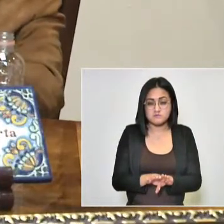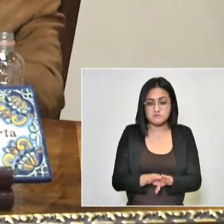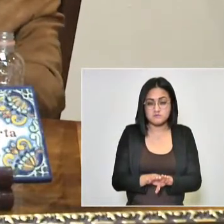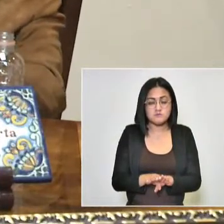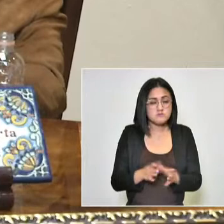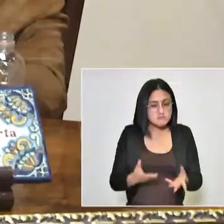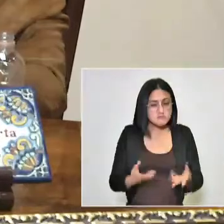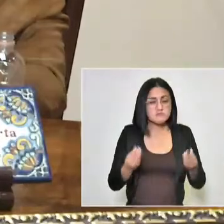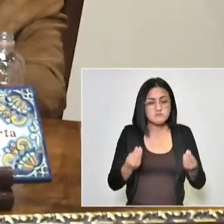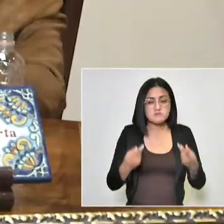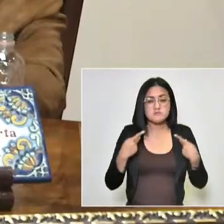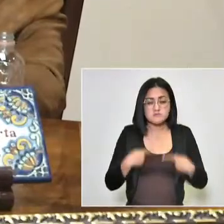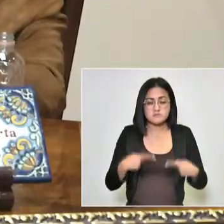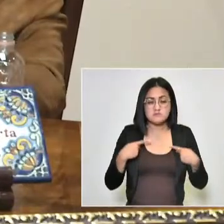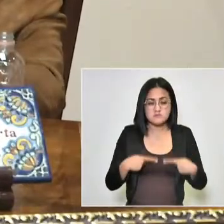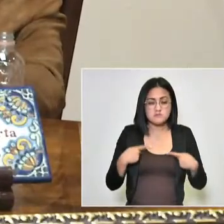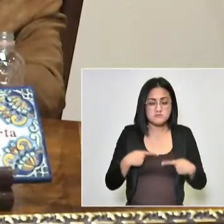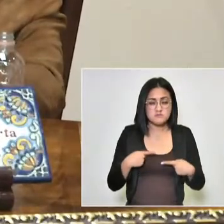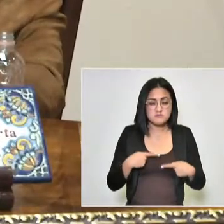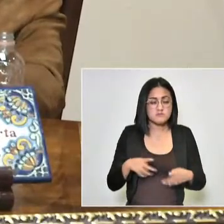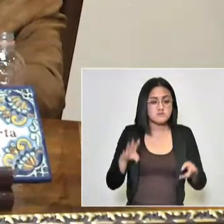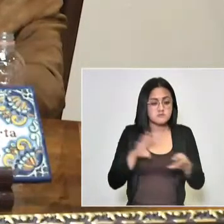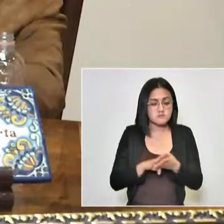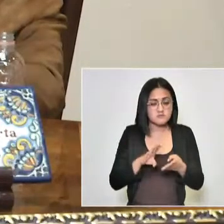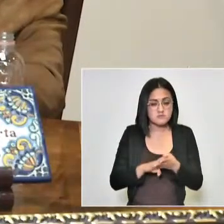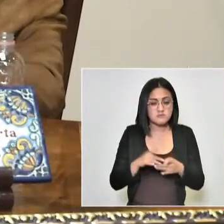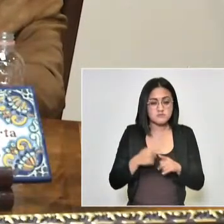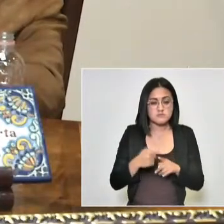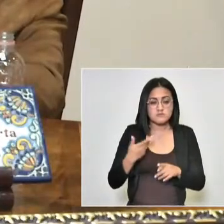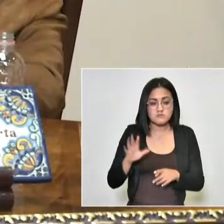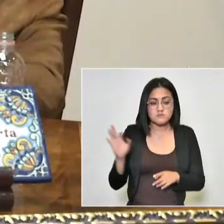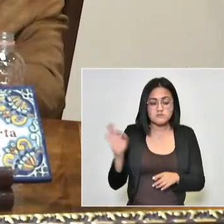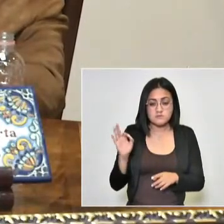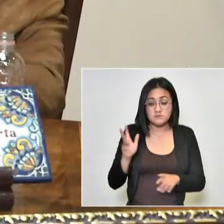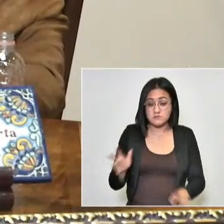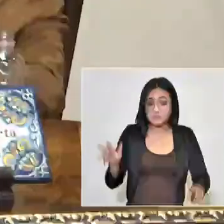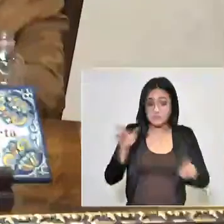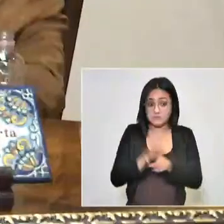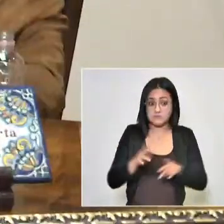hay muchas, muchas personas detenidas por ser linchadores,